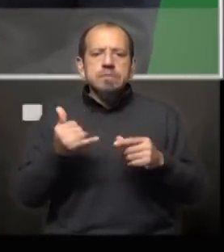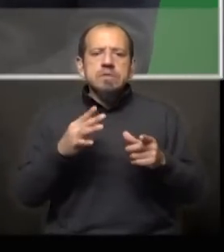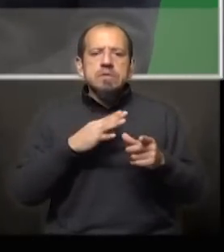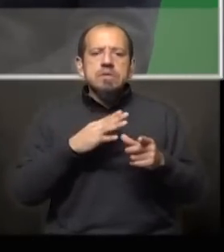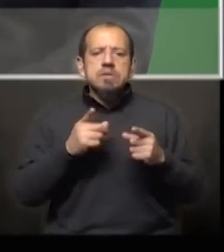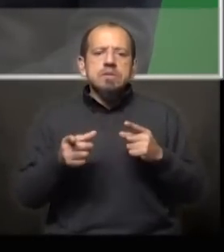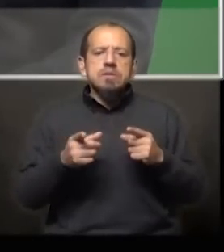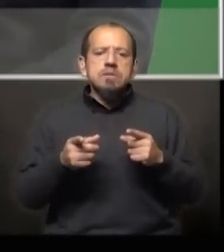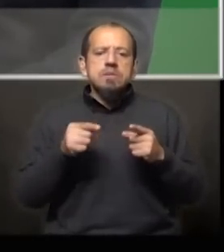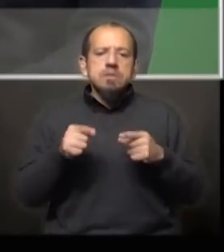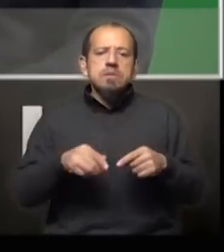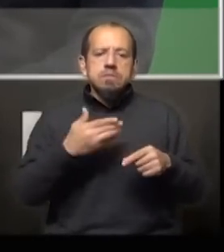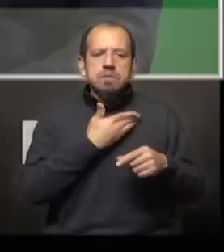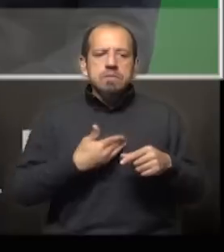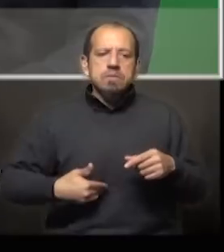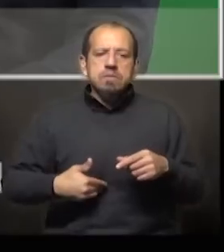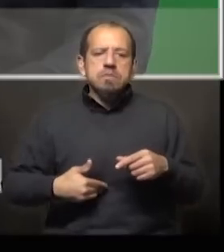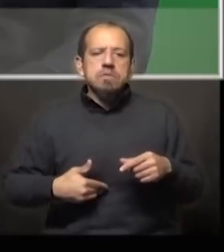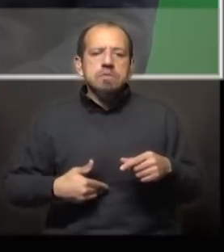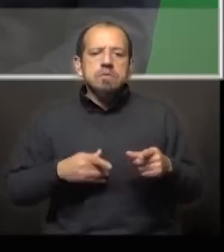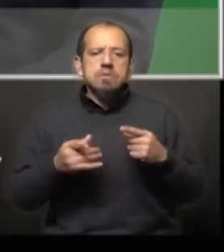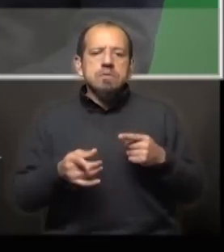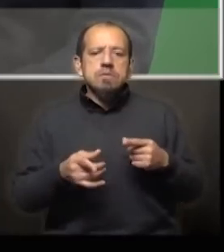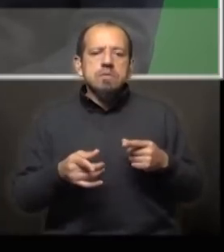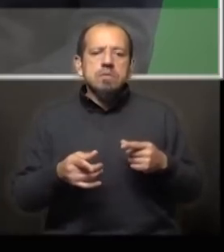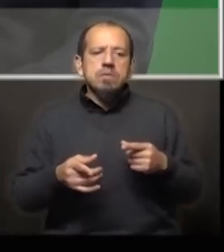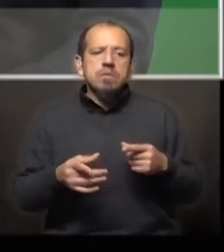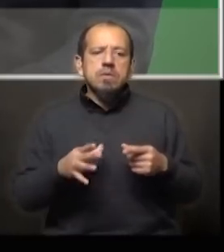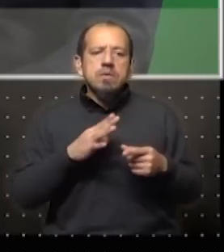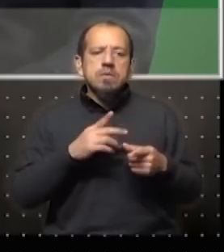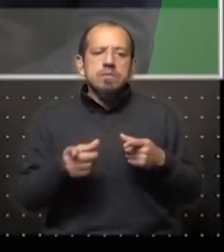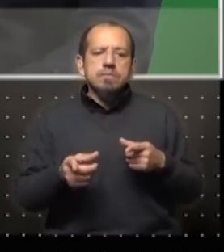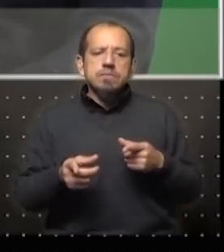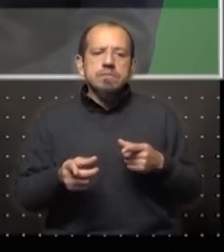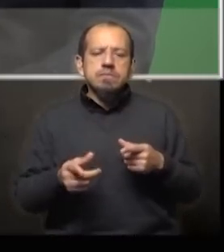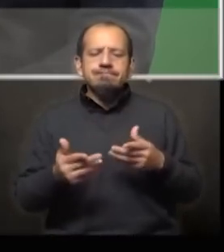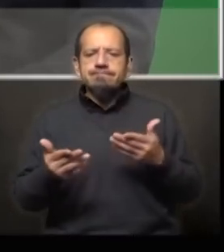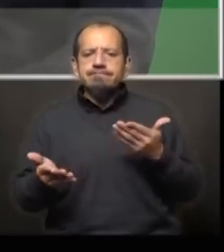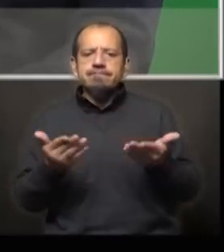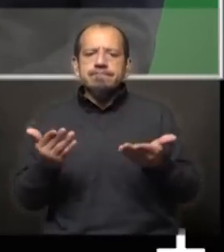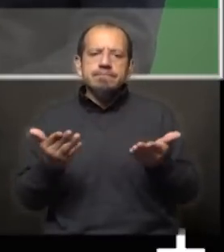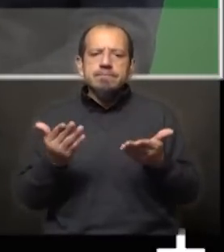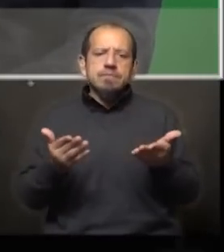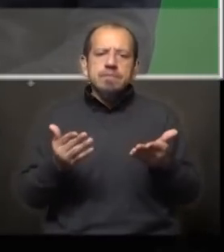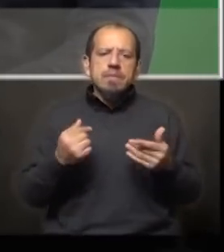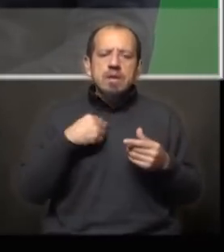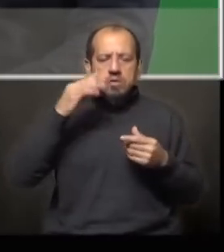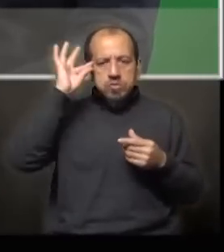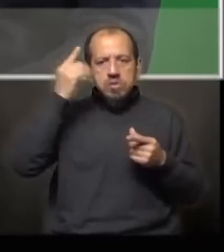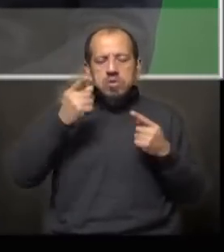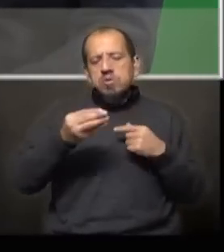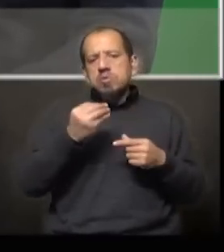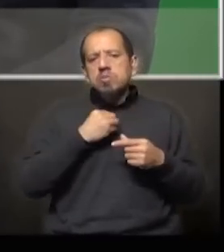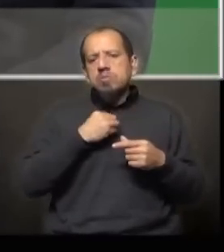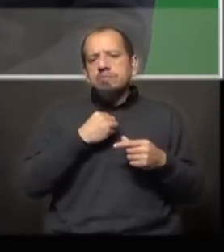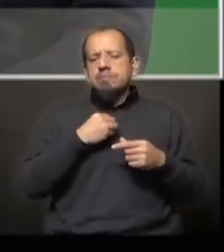abiertas este gobierno termina jugando al límite en ese sentido y además ha tenido incluso hasta incongruencia yo creo que un exceso de voluntarismo